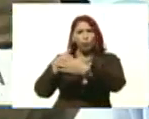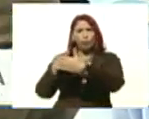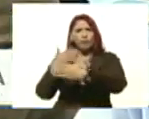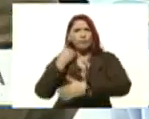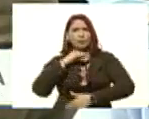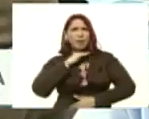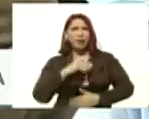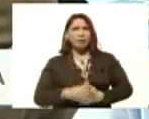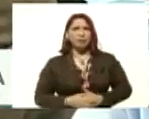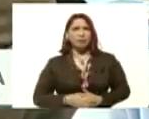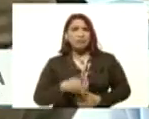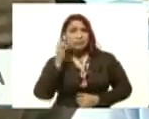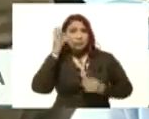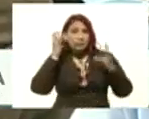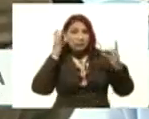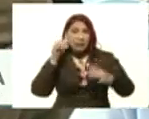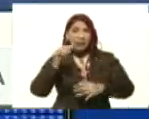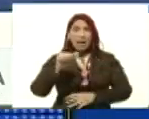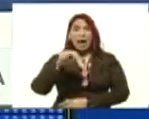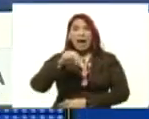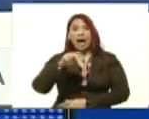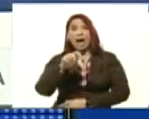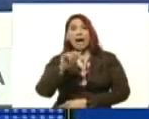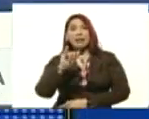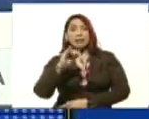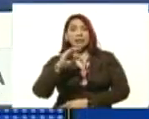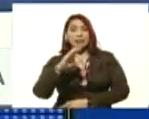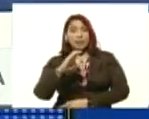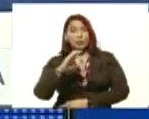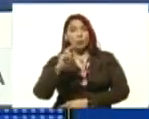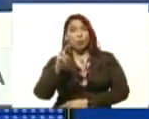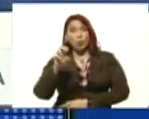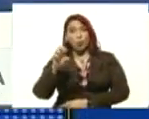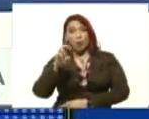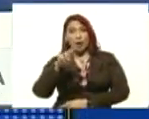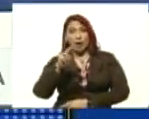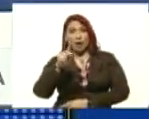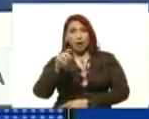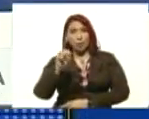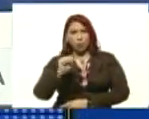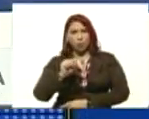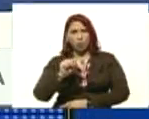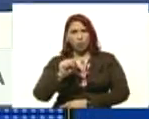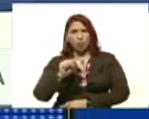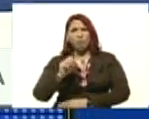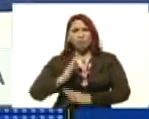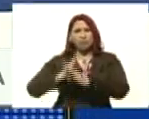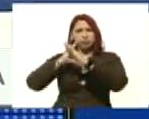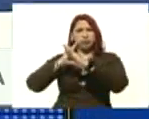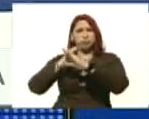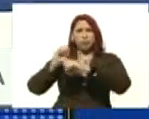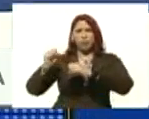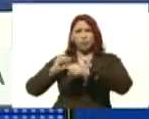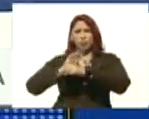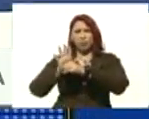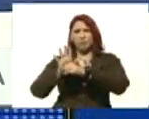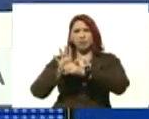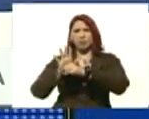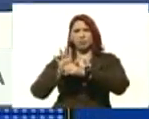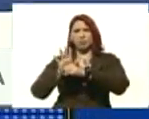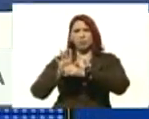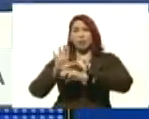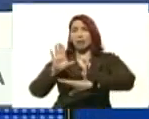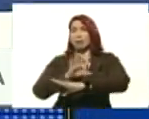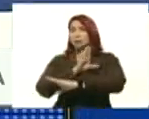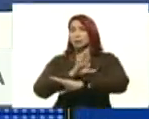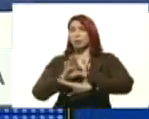anticuerpos que salen a pelear contra el coronavirus, que lo paran, le cantan la canción